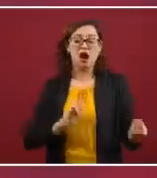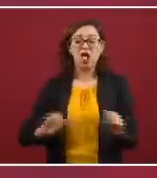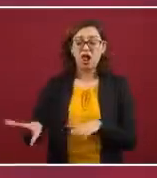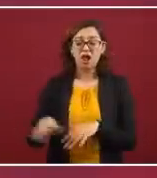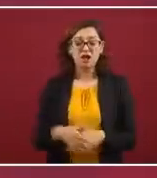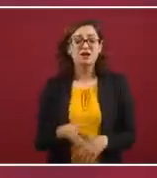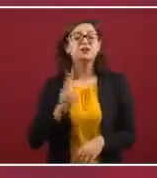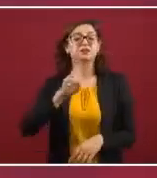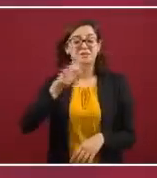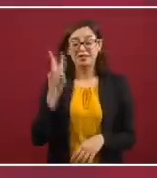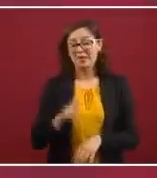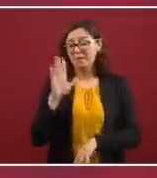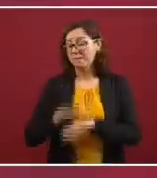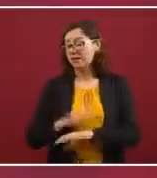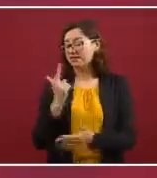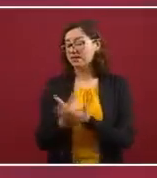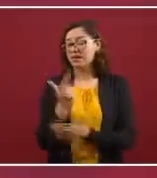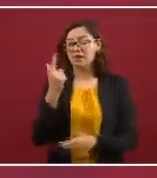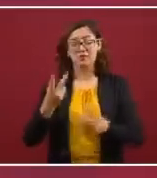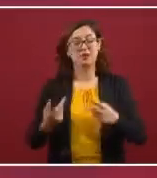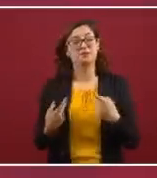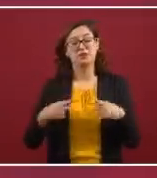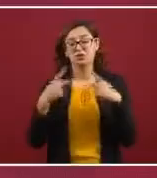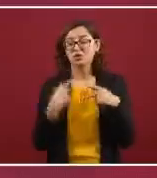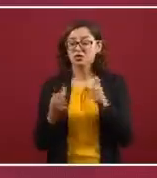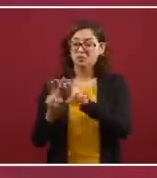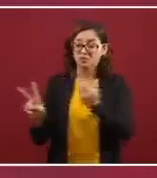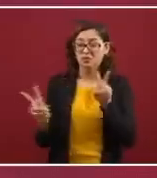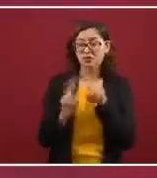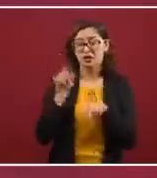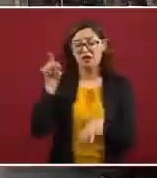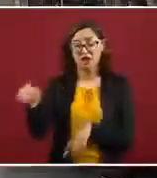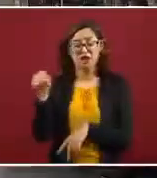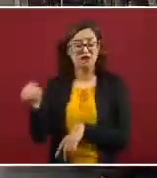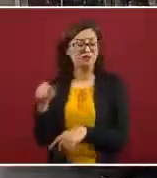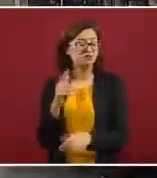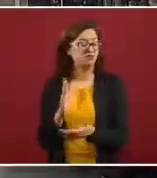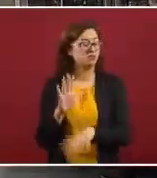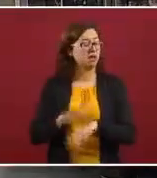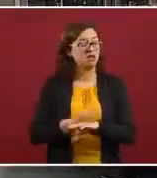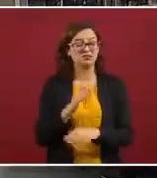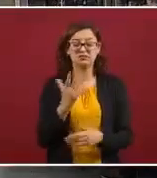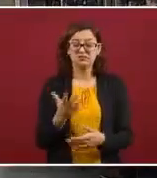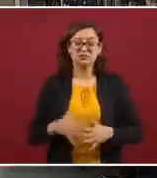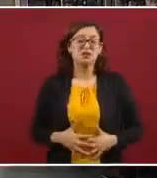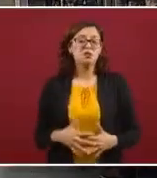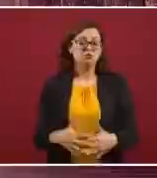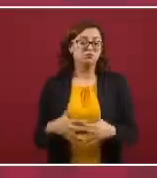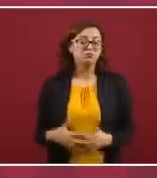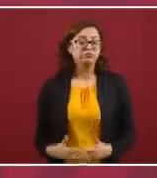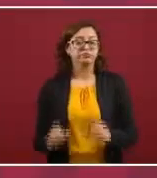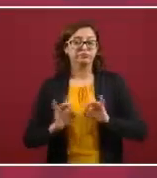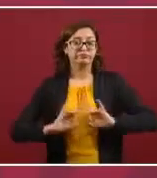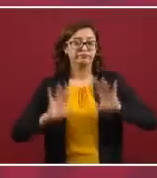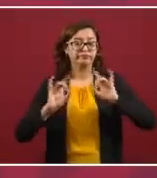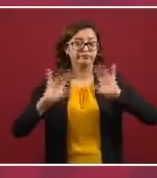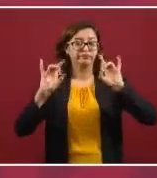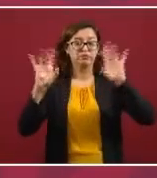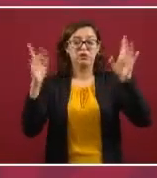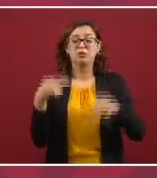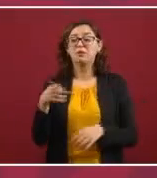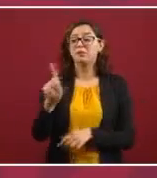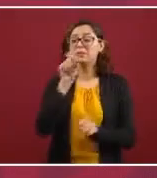población más vulnerable es donde sucede todo esto, pero también tiene una serie de necesidades de